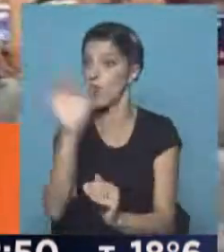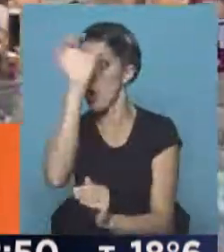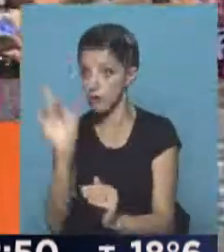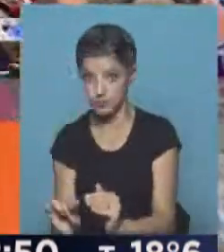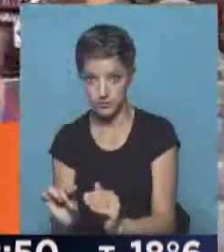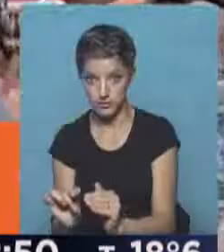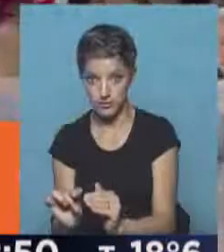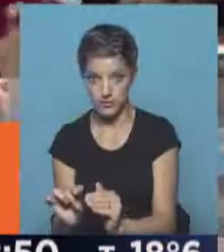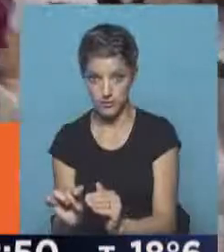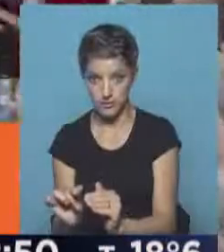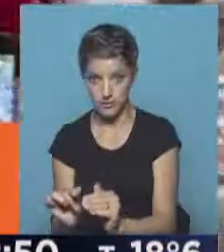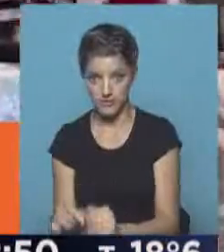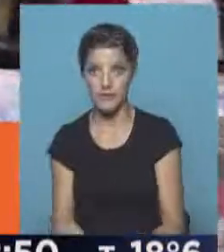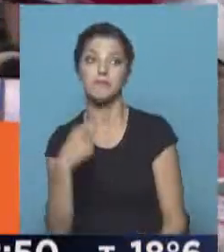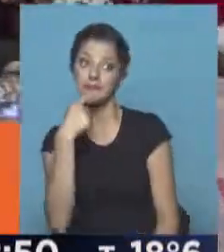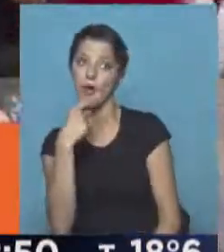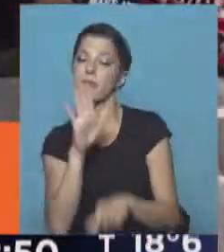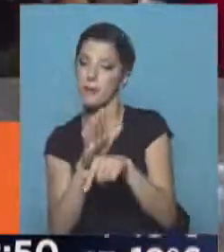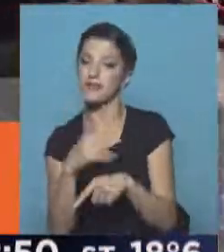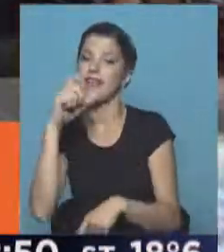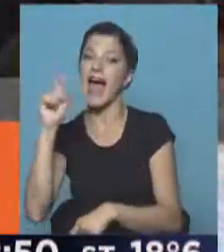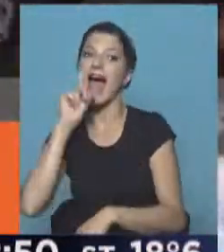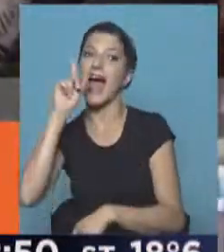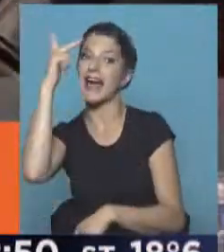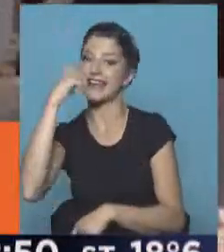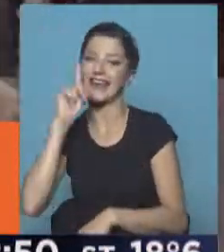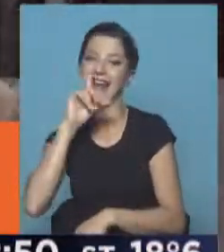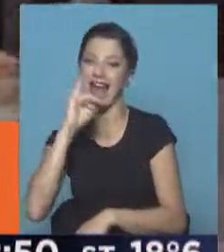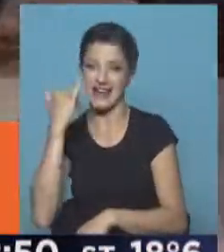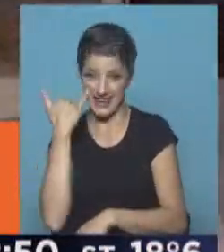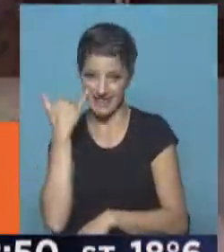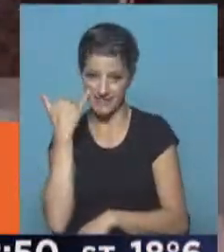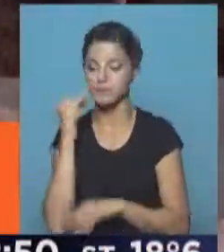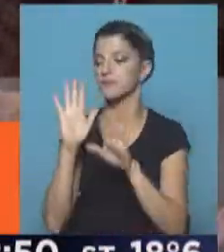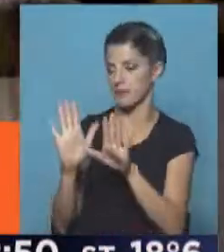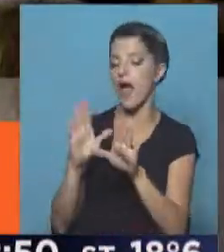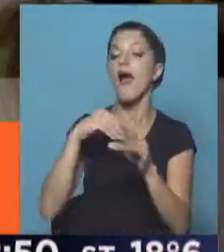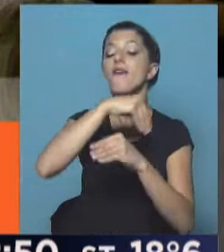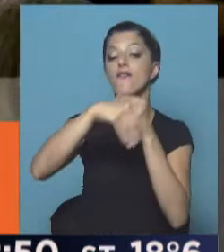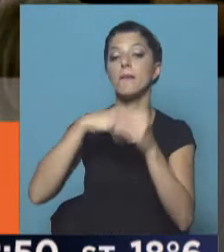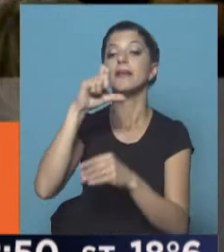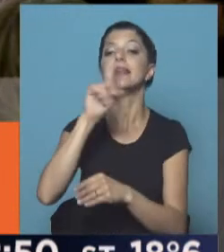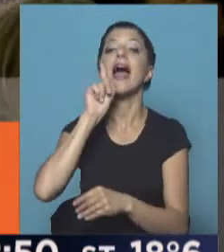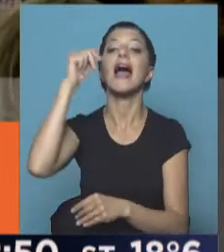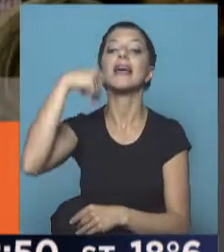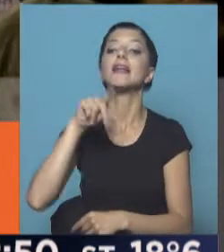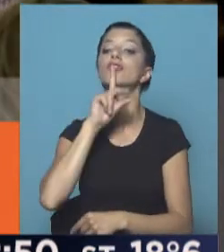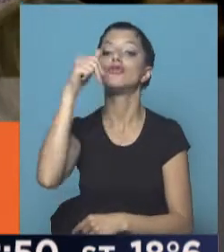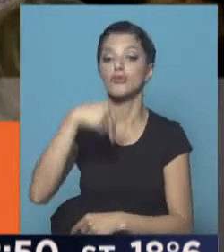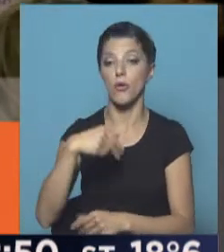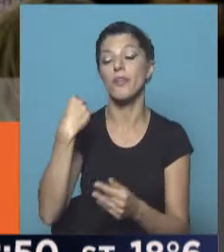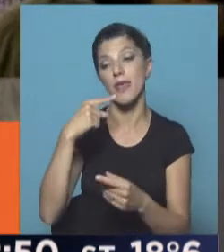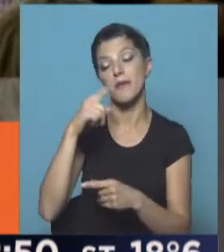Sanders tiró por elevación a Hillary Clinton. Bueno, es que los Clinton deben aún tener que tienen que renunciar a un